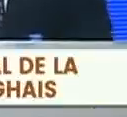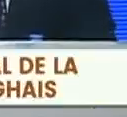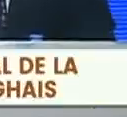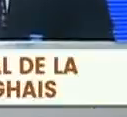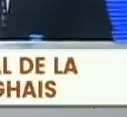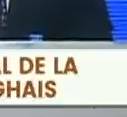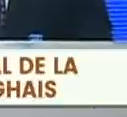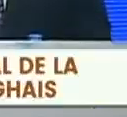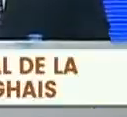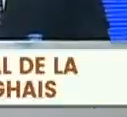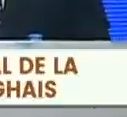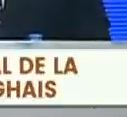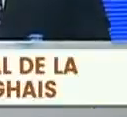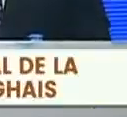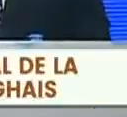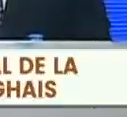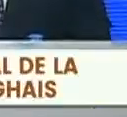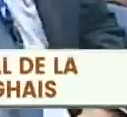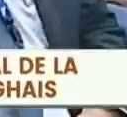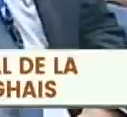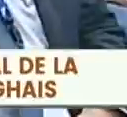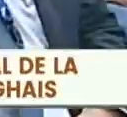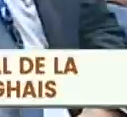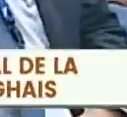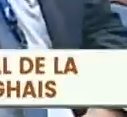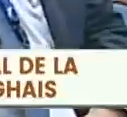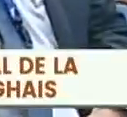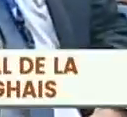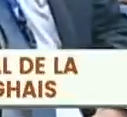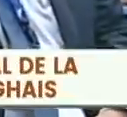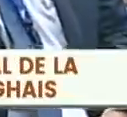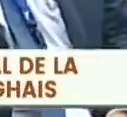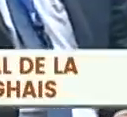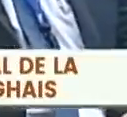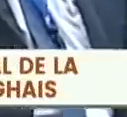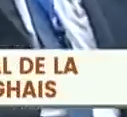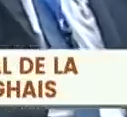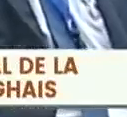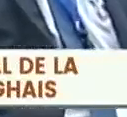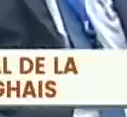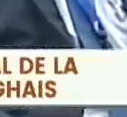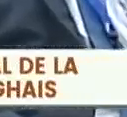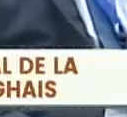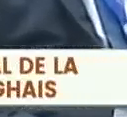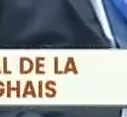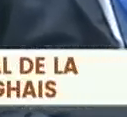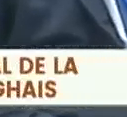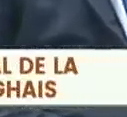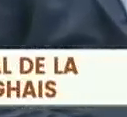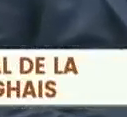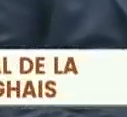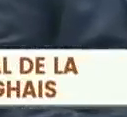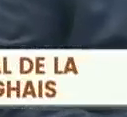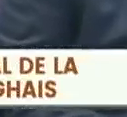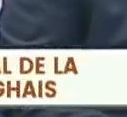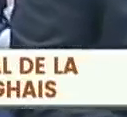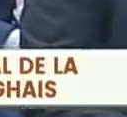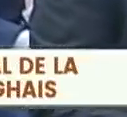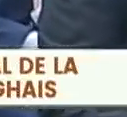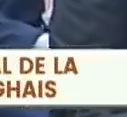gabinete bolivariano, integrantes de la Junta Directiva de PDVSA, presidentes de